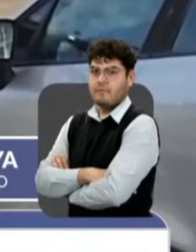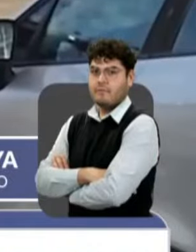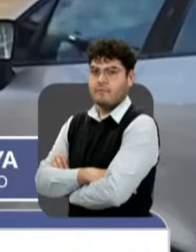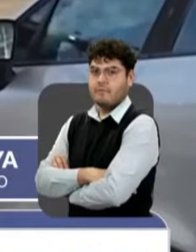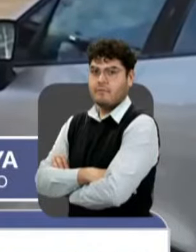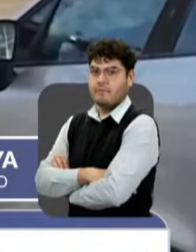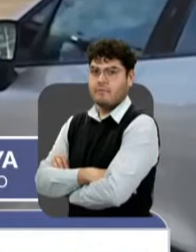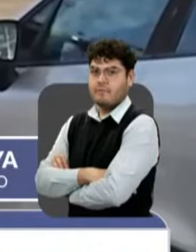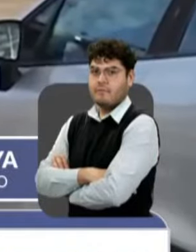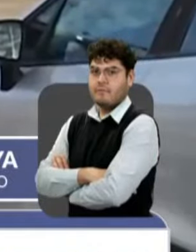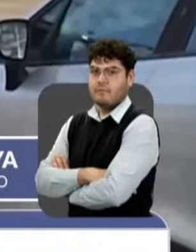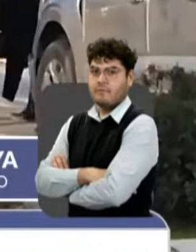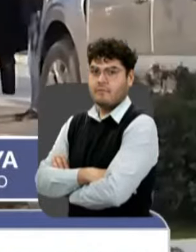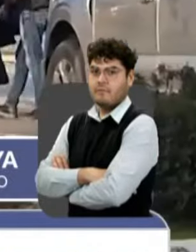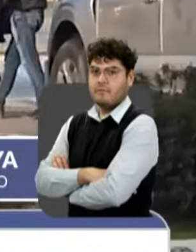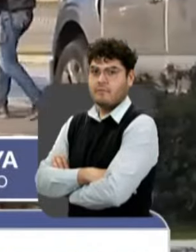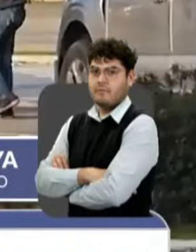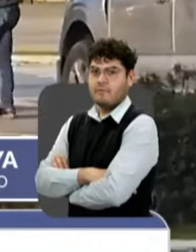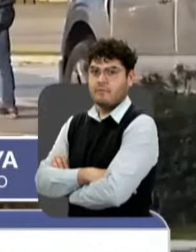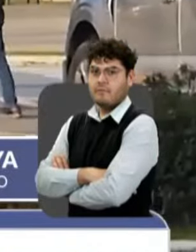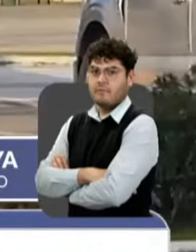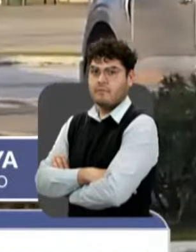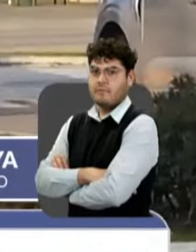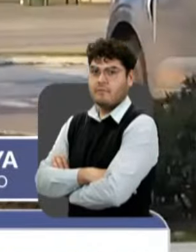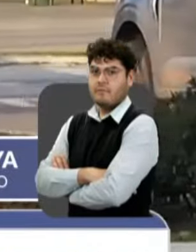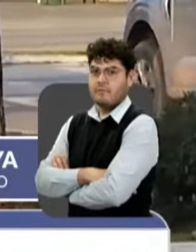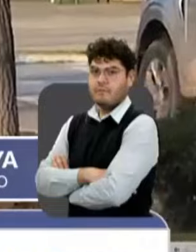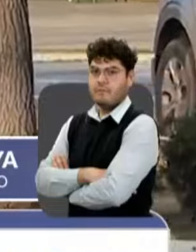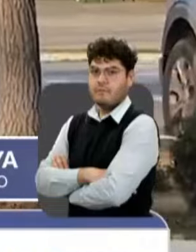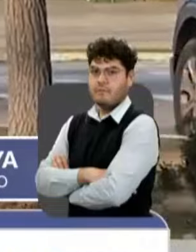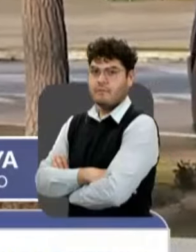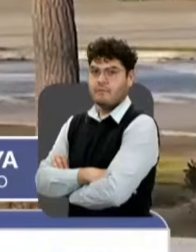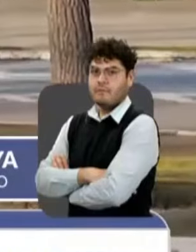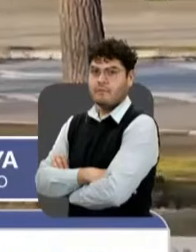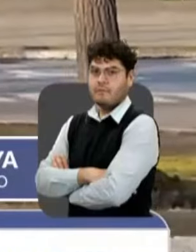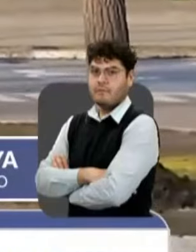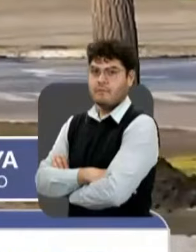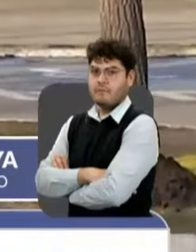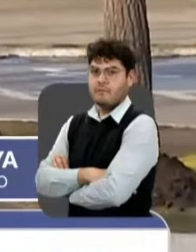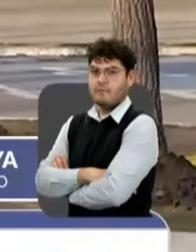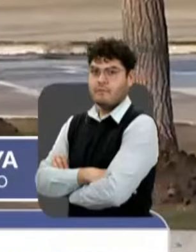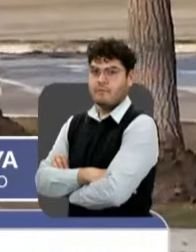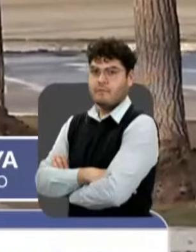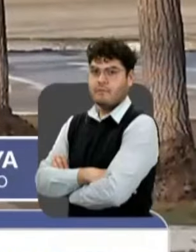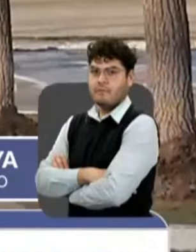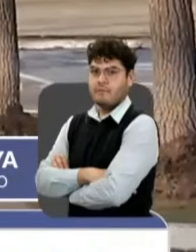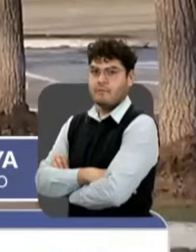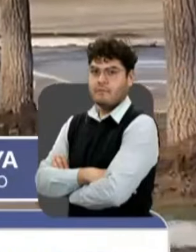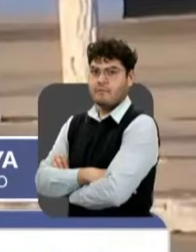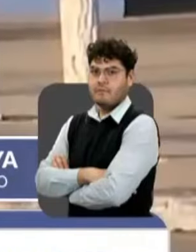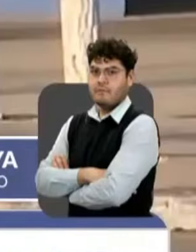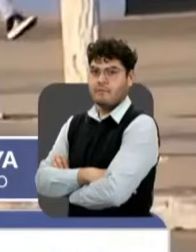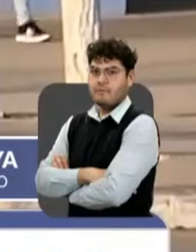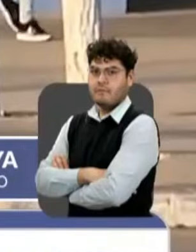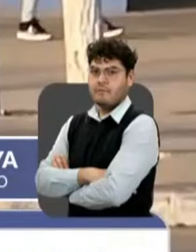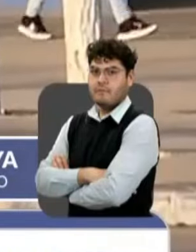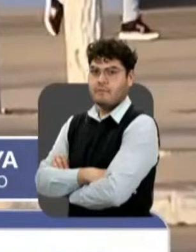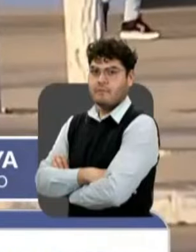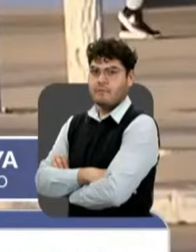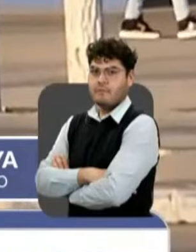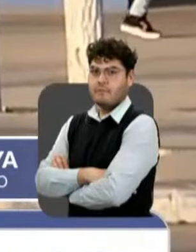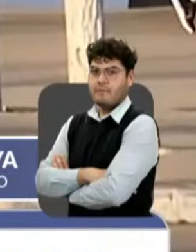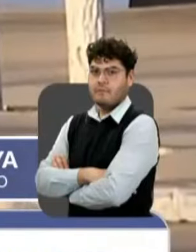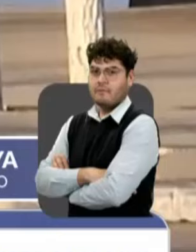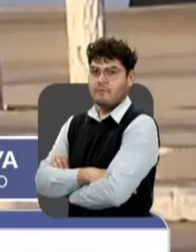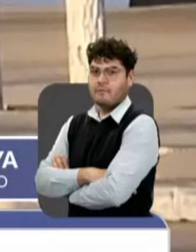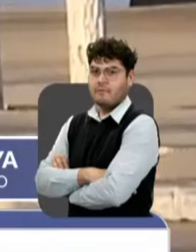eh resuelto durante esta jornada Se realizaron las audiencias con las con los intervinientes los alegatos respecto de los nuevos